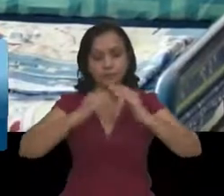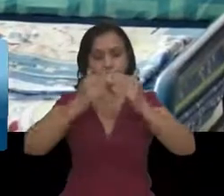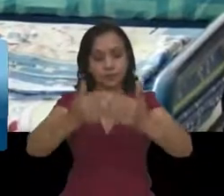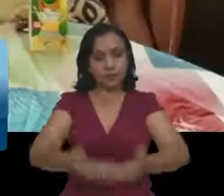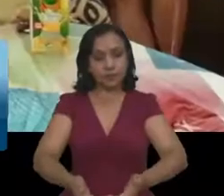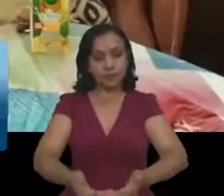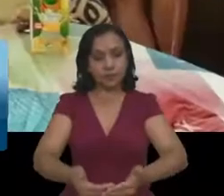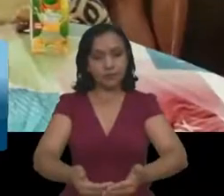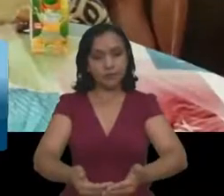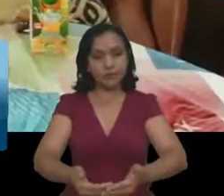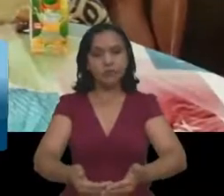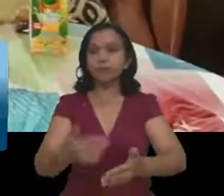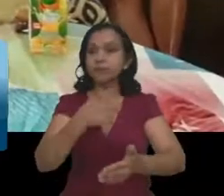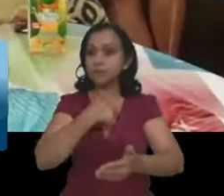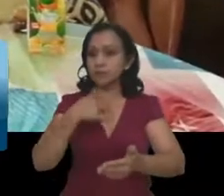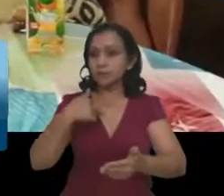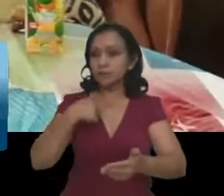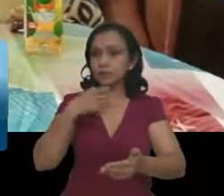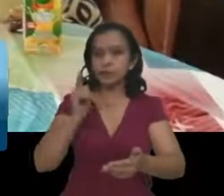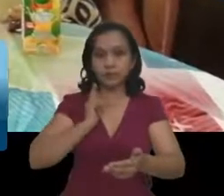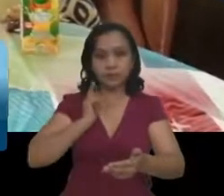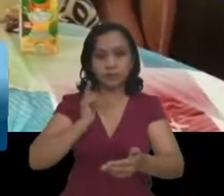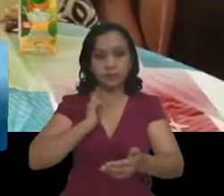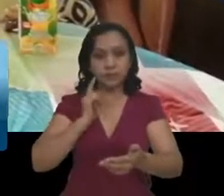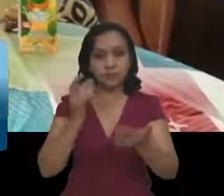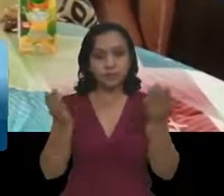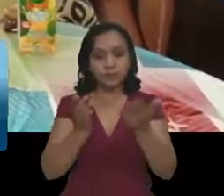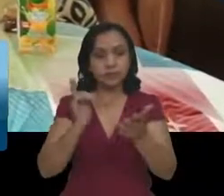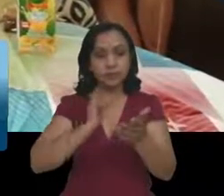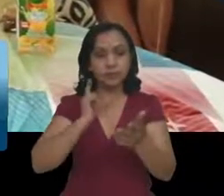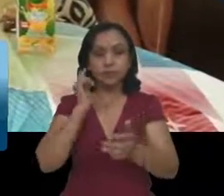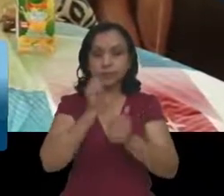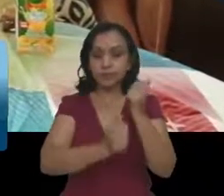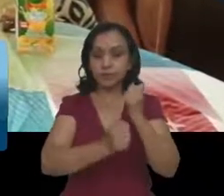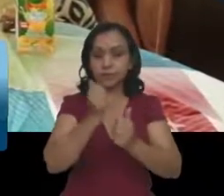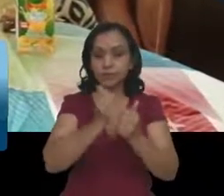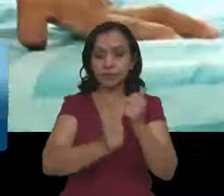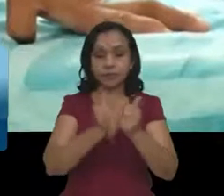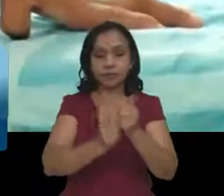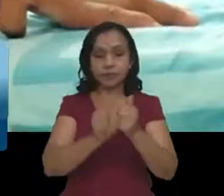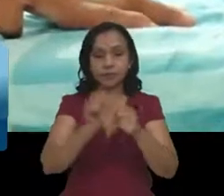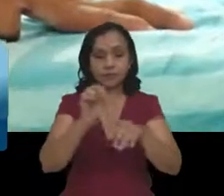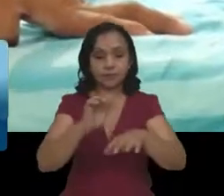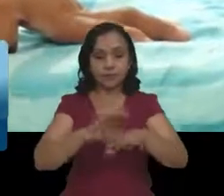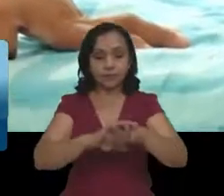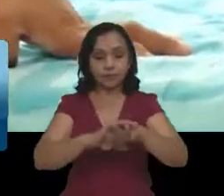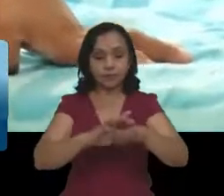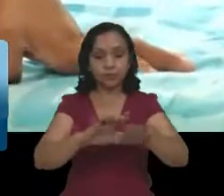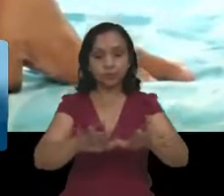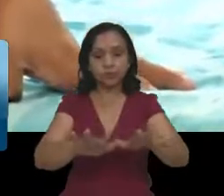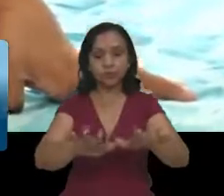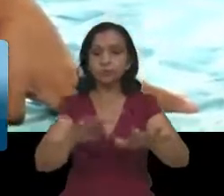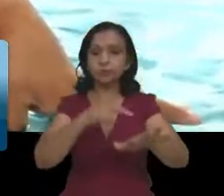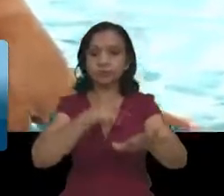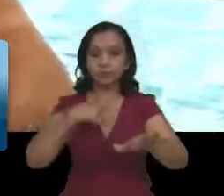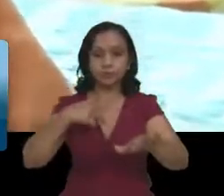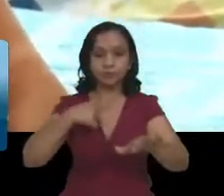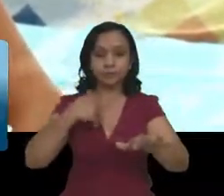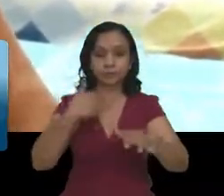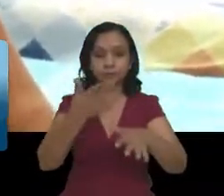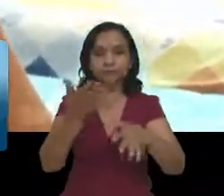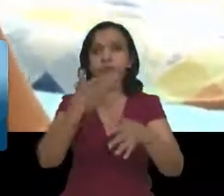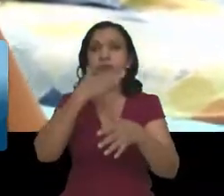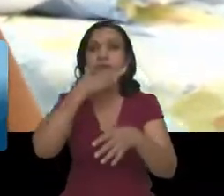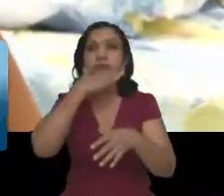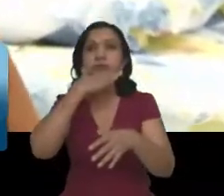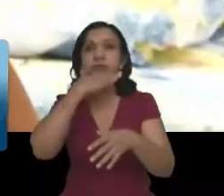estas sustancias, hacen que haya o exista, perdón, una afectación a nivel del túnel del carpo y generar una